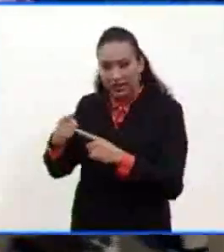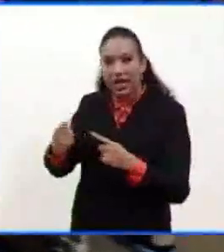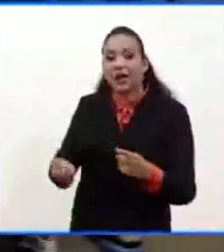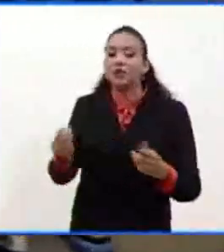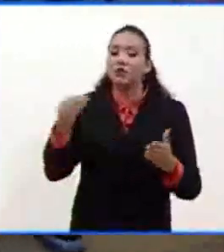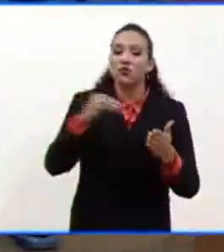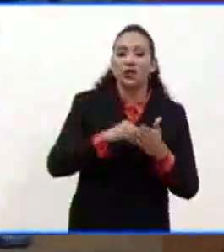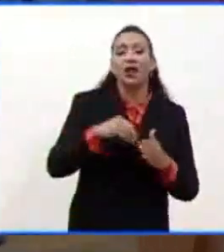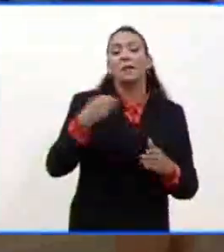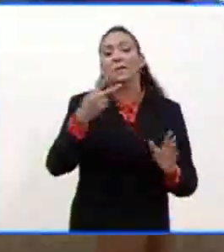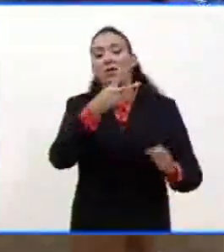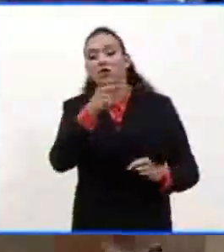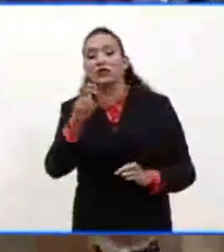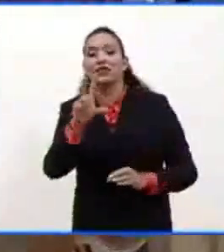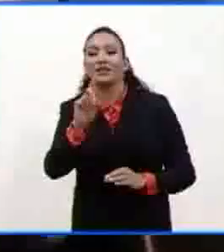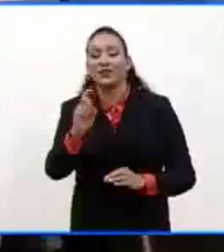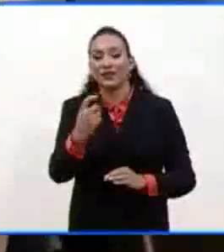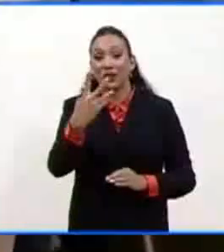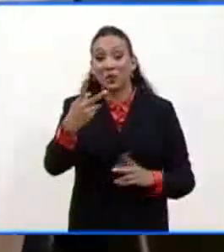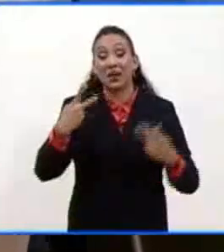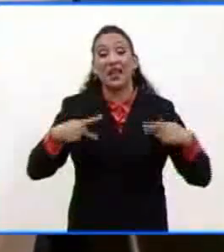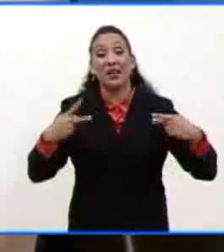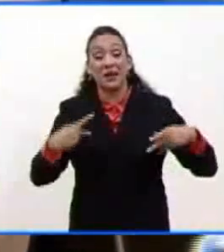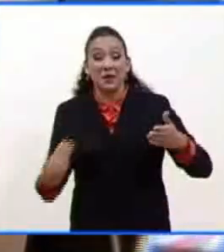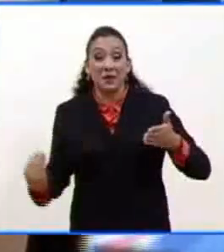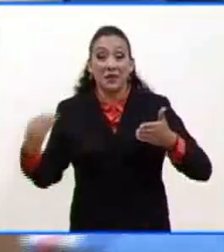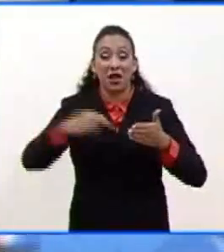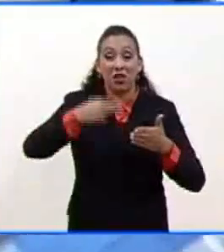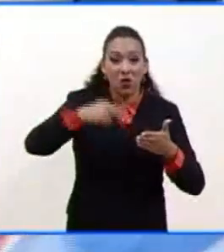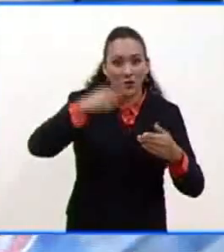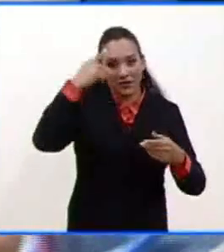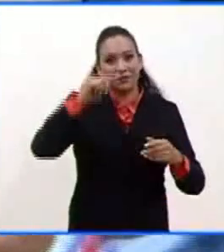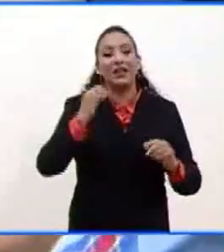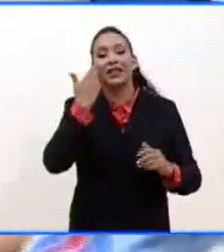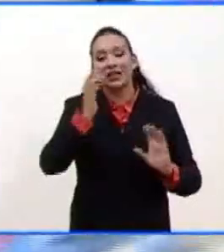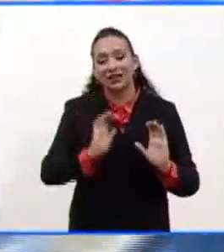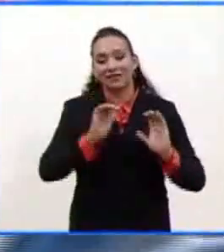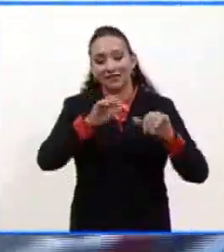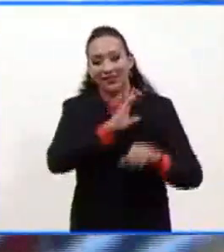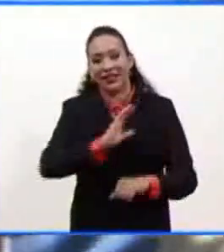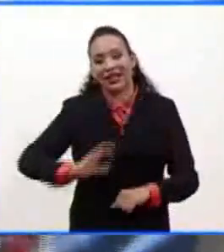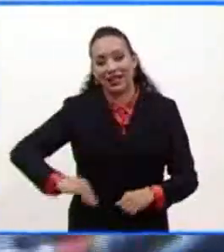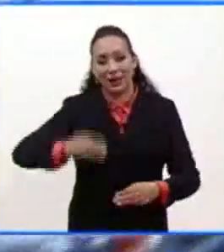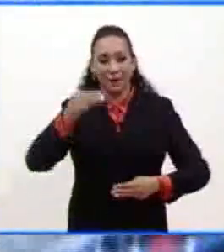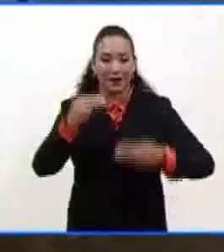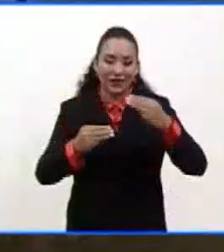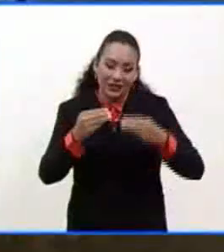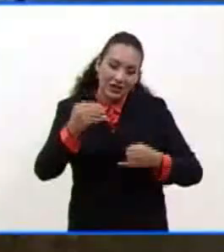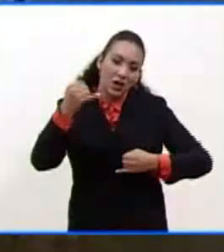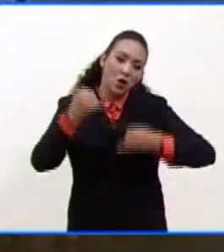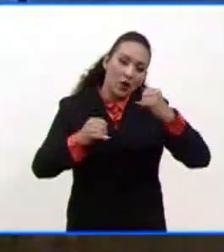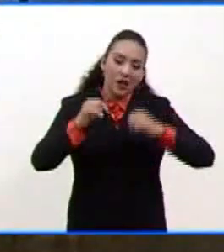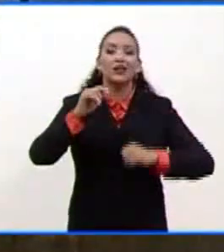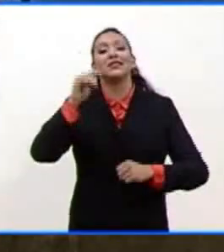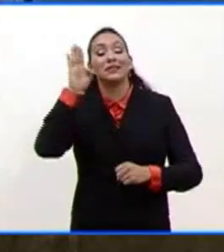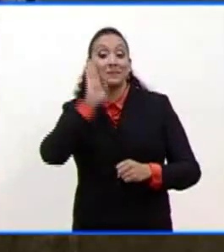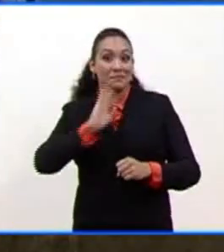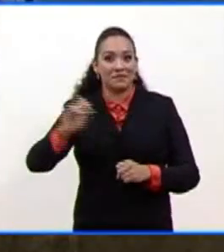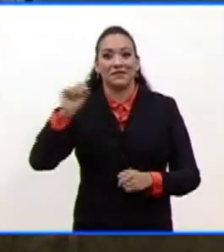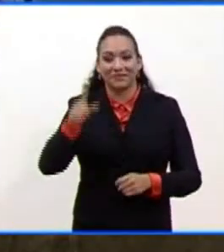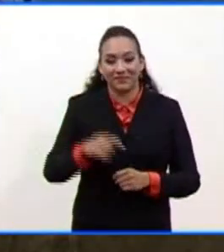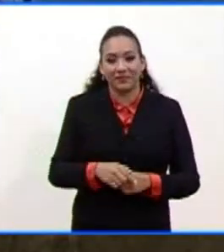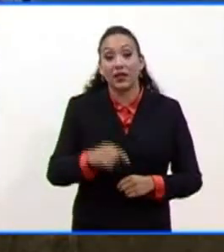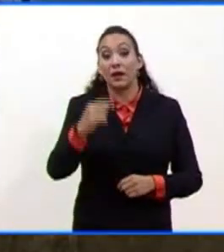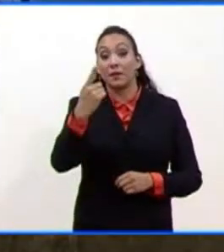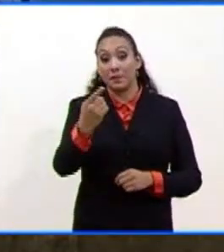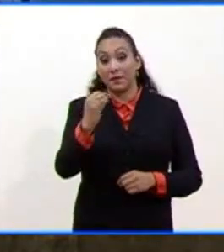nombres de cerca de 234 candidatos a ministras, ministros, magistradas, magistrados, juezas y jueces. El 1